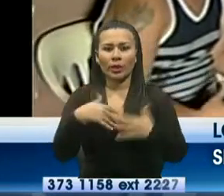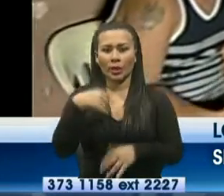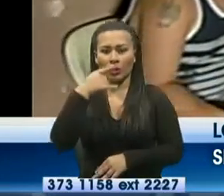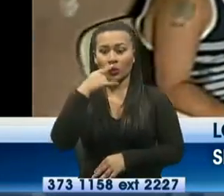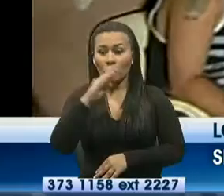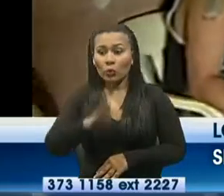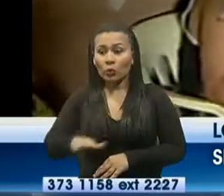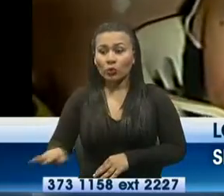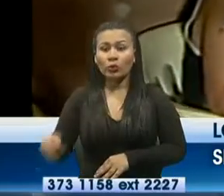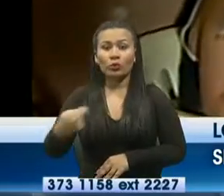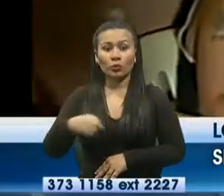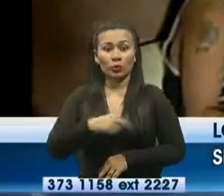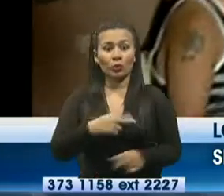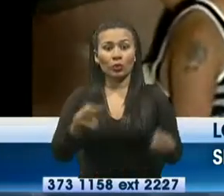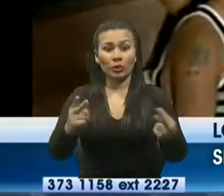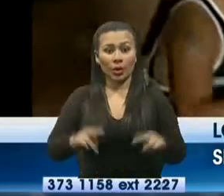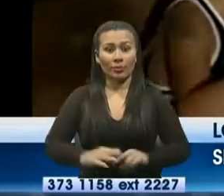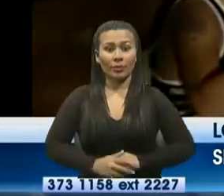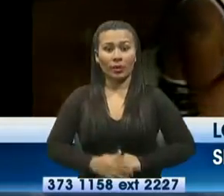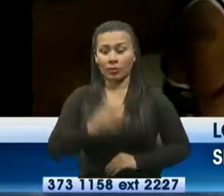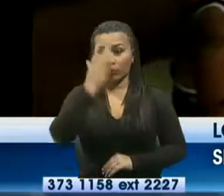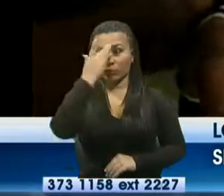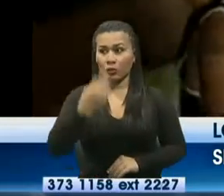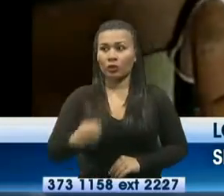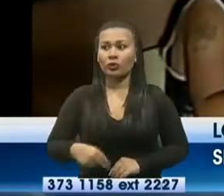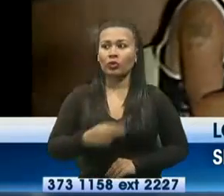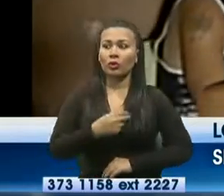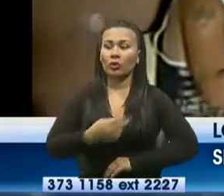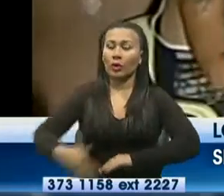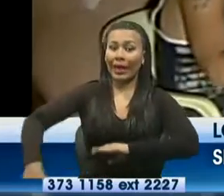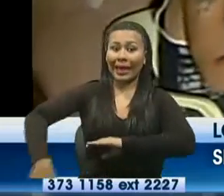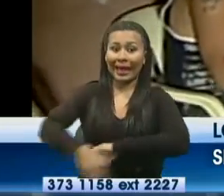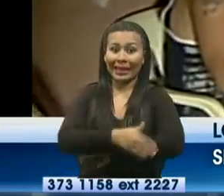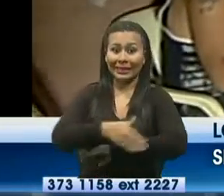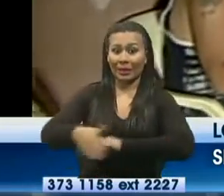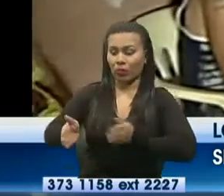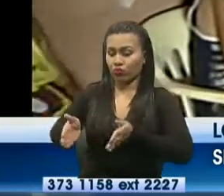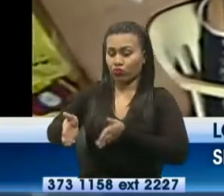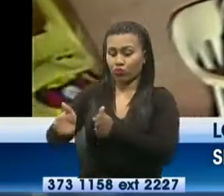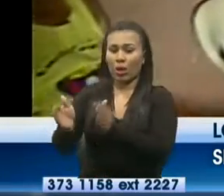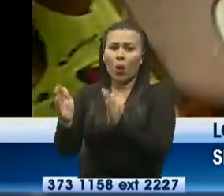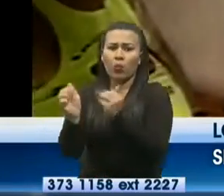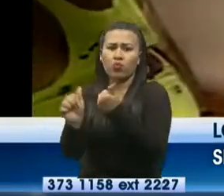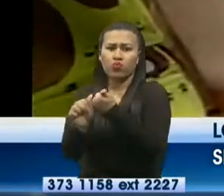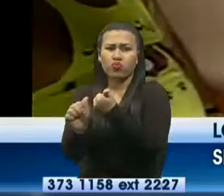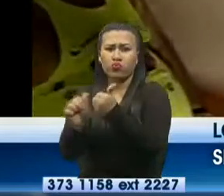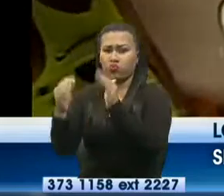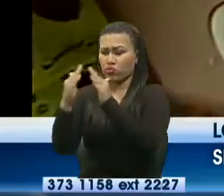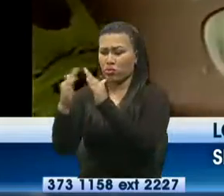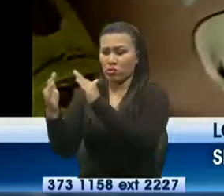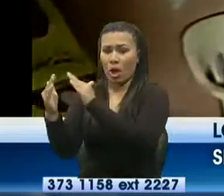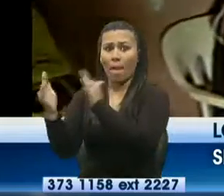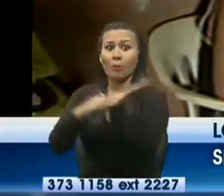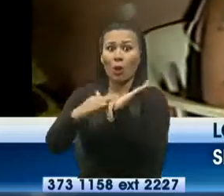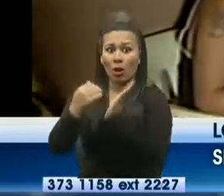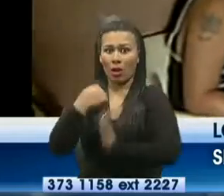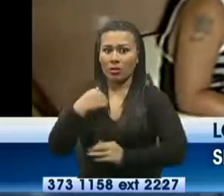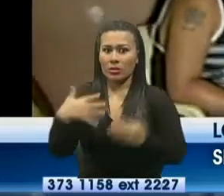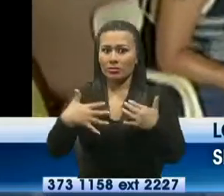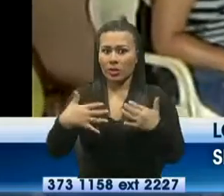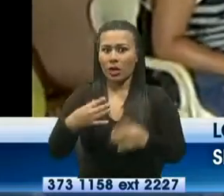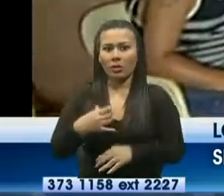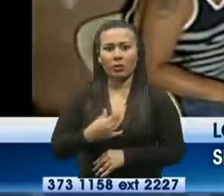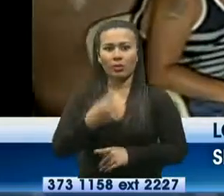porque... Tenemos que estar porque las casas en el callejón son muy unidas. Okay. Perfecto. Ok,